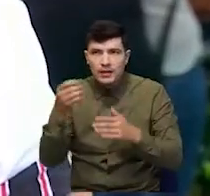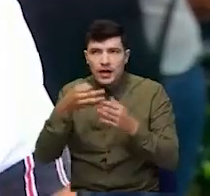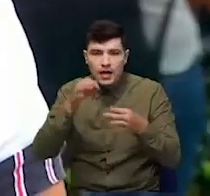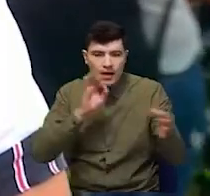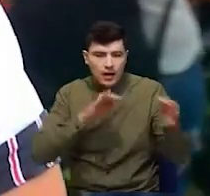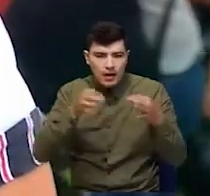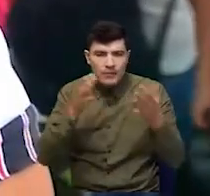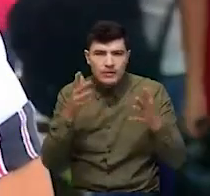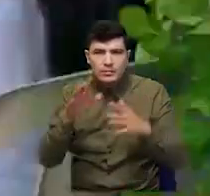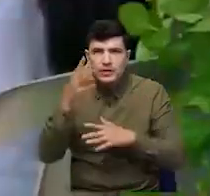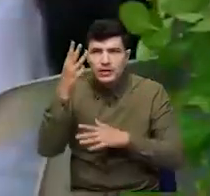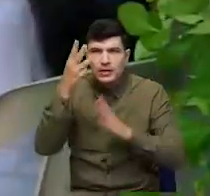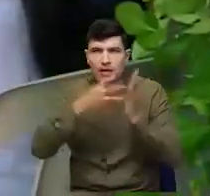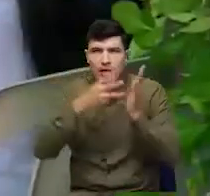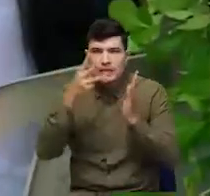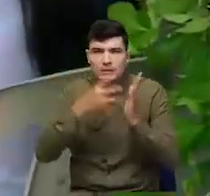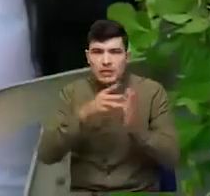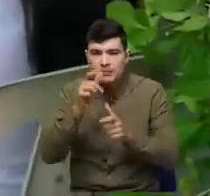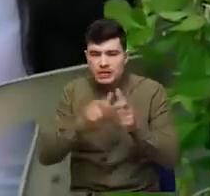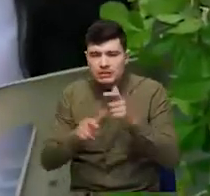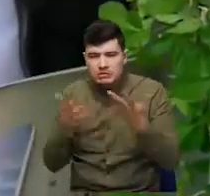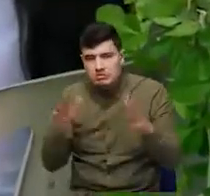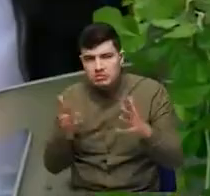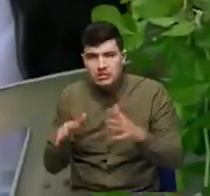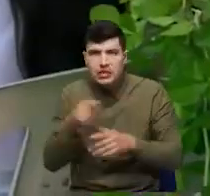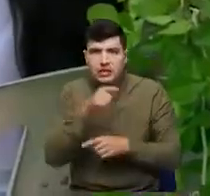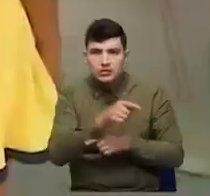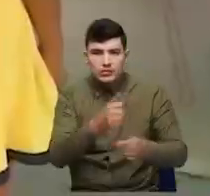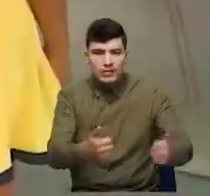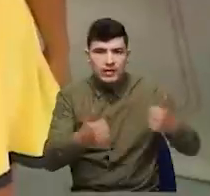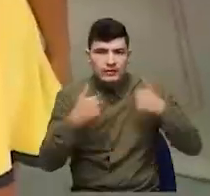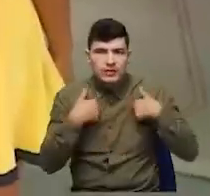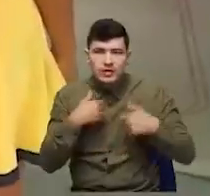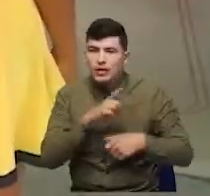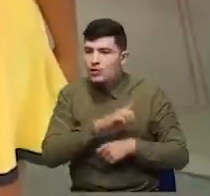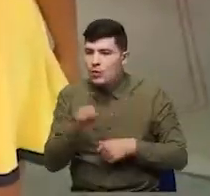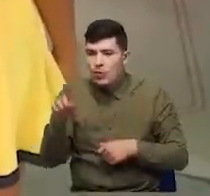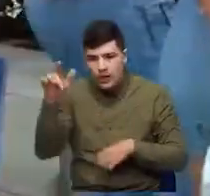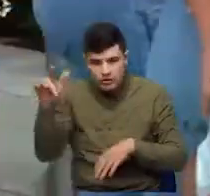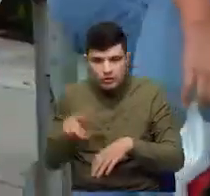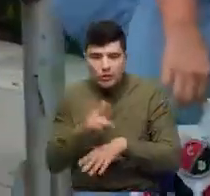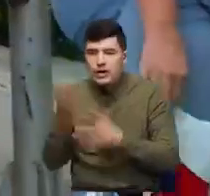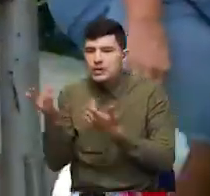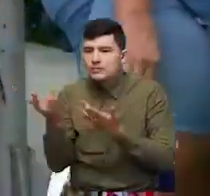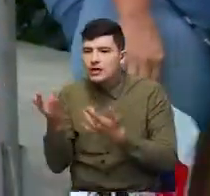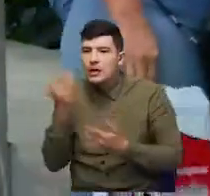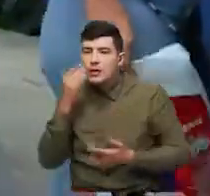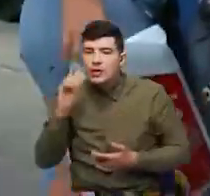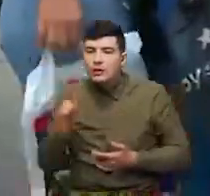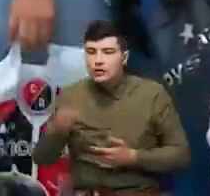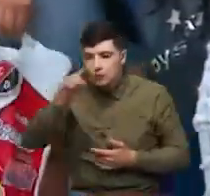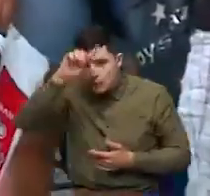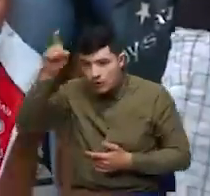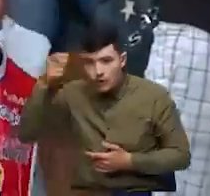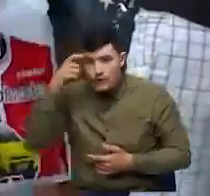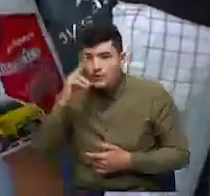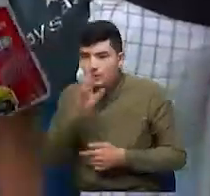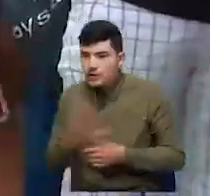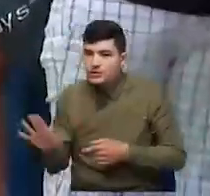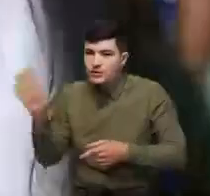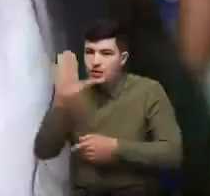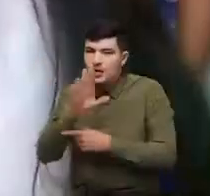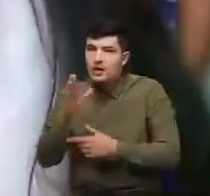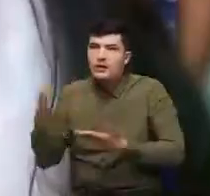son aproximadamente 3,000 personas que van a ser beneficiarias, deben esperar cuando el Gobierno Nacional emita otra vez nueva